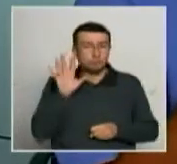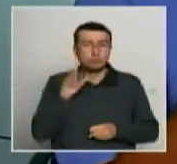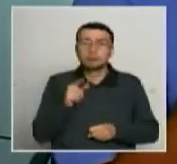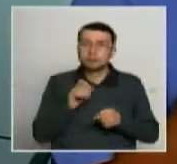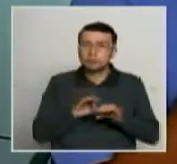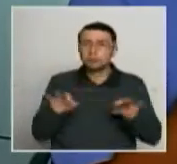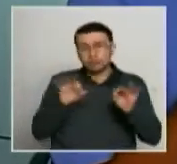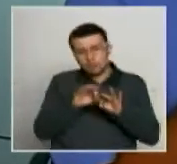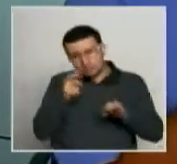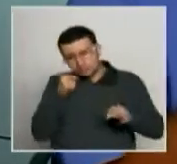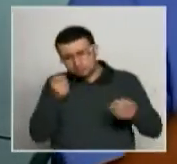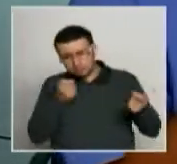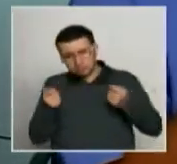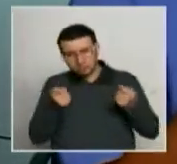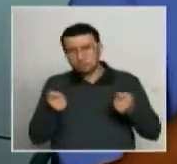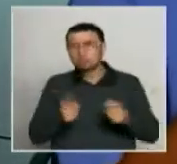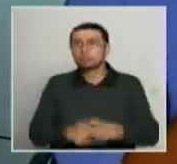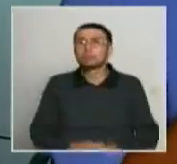el diagnóstico.